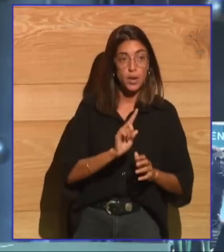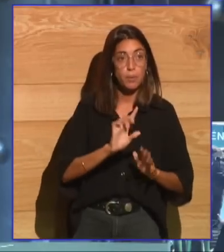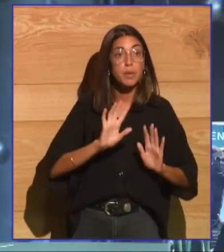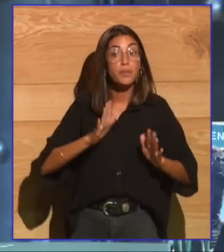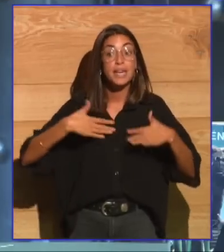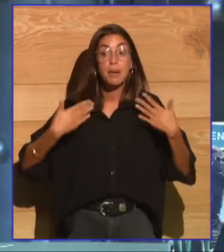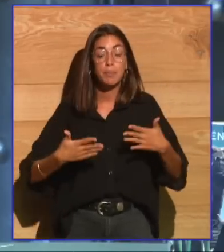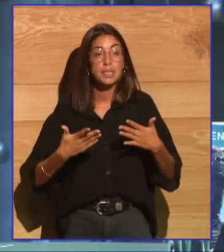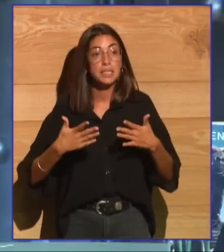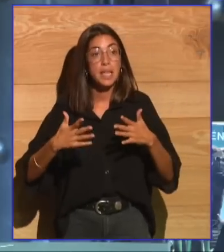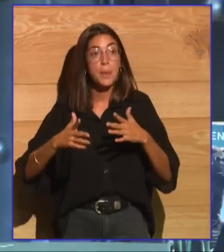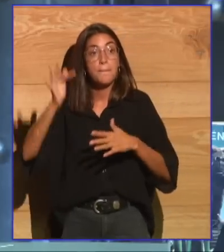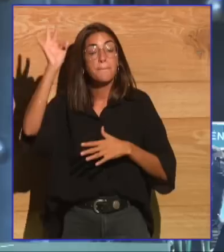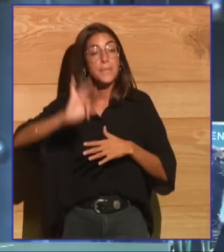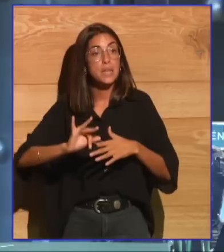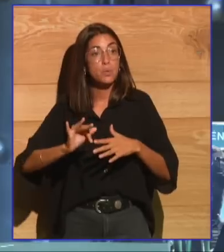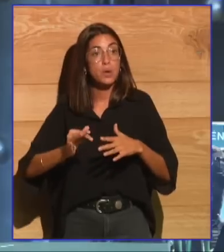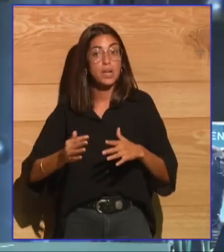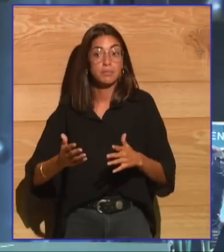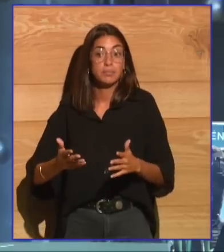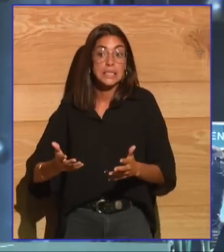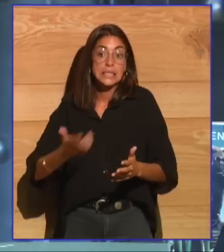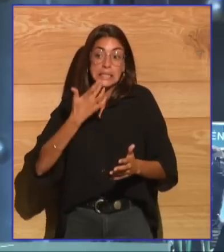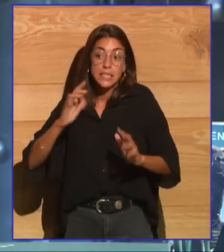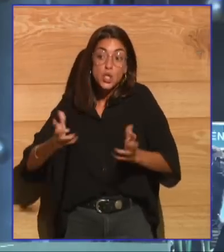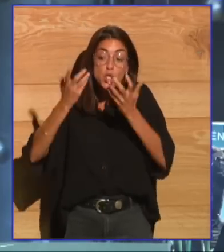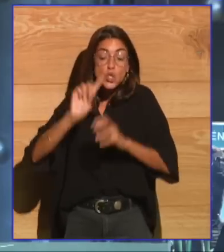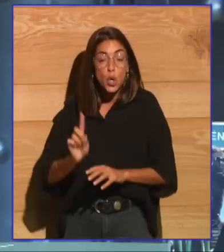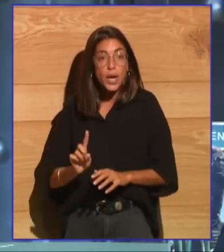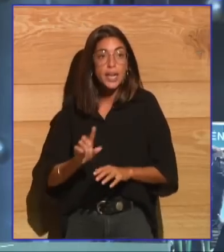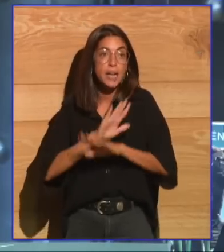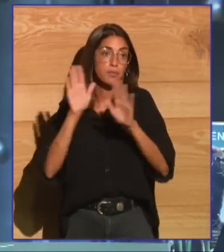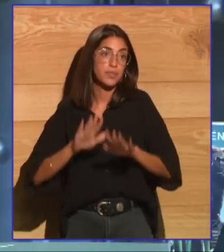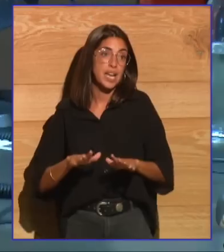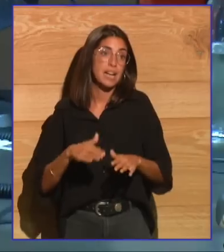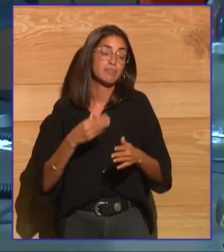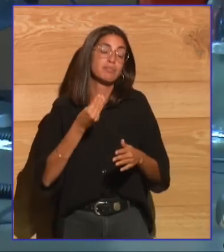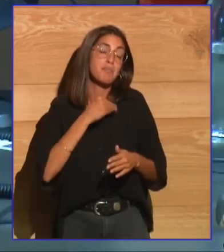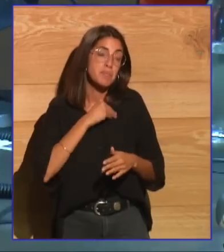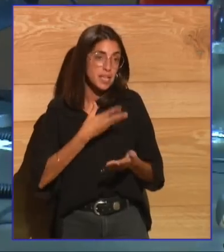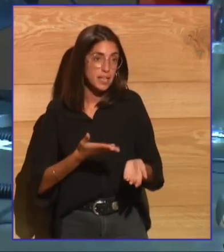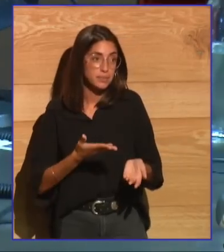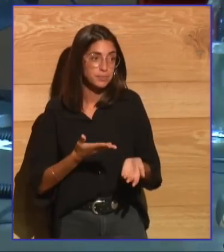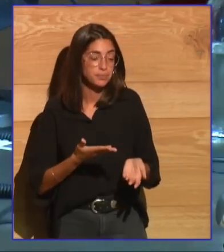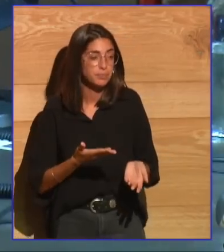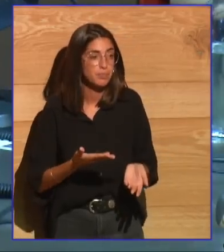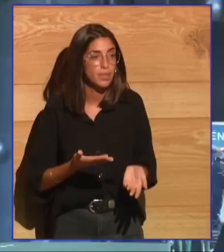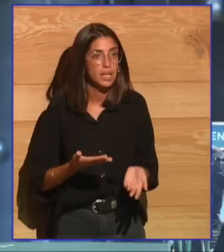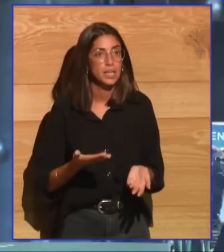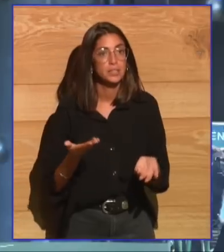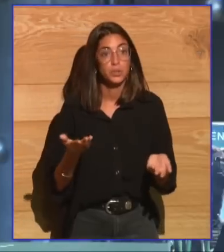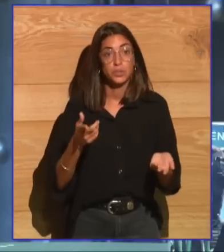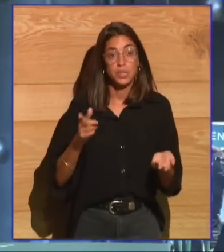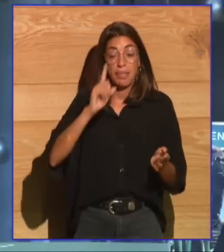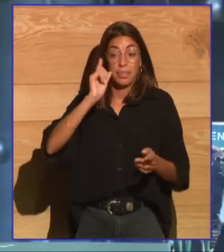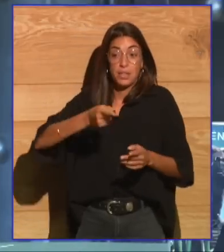si no hubiera ganado habría dicho últimas lo que esta película no así es como la quiero decir que es que si es que no son ni buenos ni